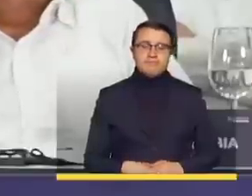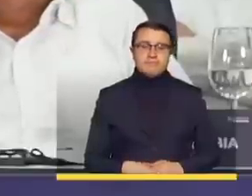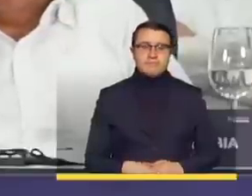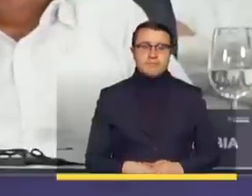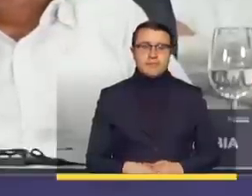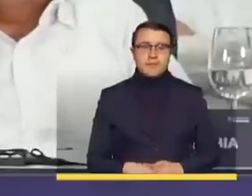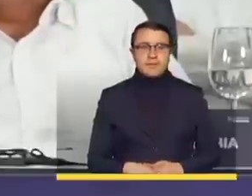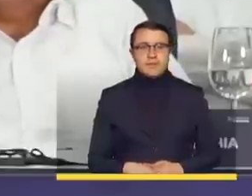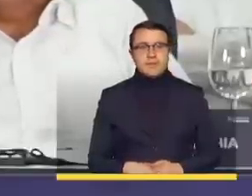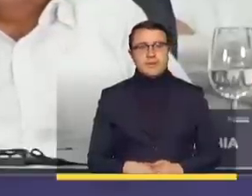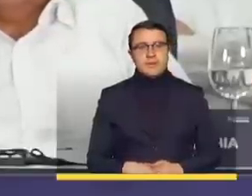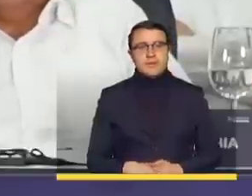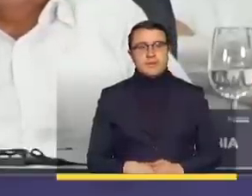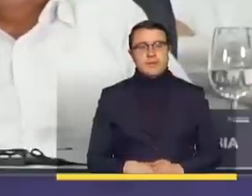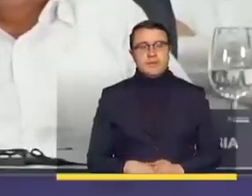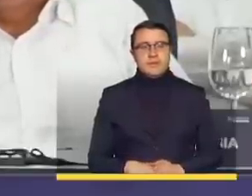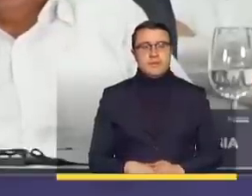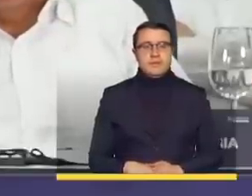De modo que